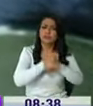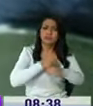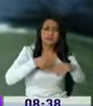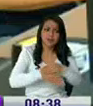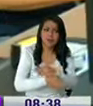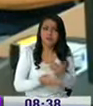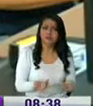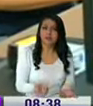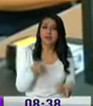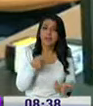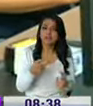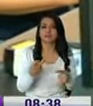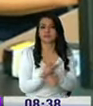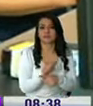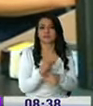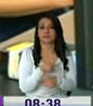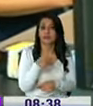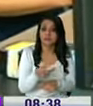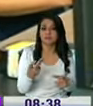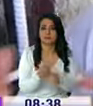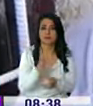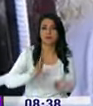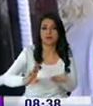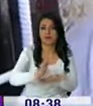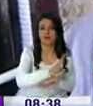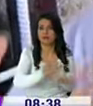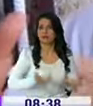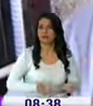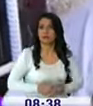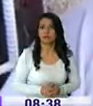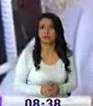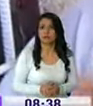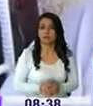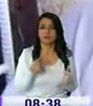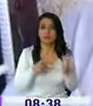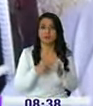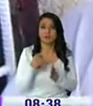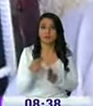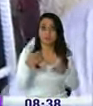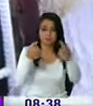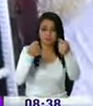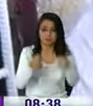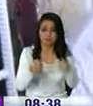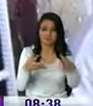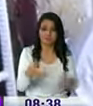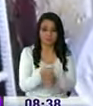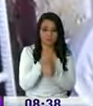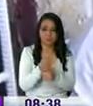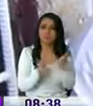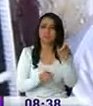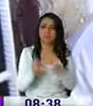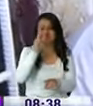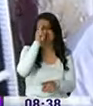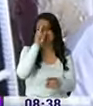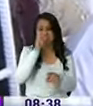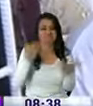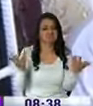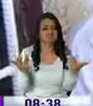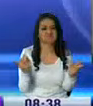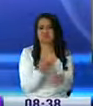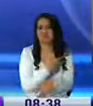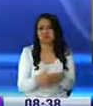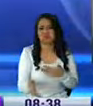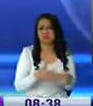es la inseguridad que tenemos, porque ni por más que pongamos seguridad, los delincuentes, para ellos no hay nada